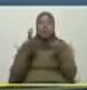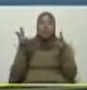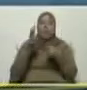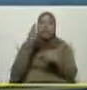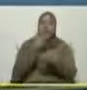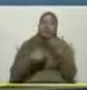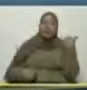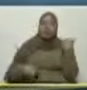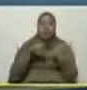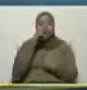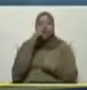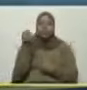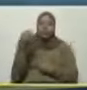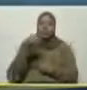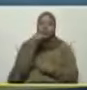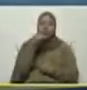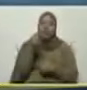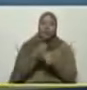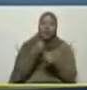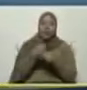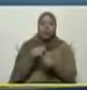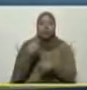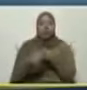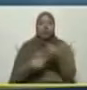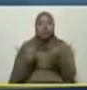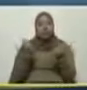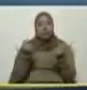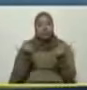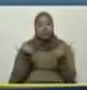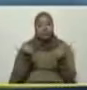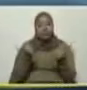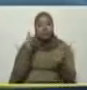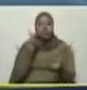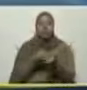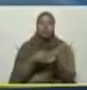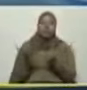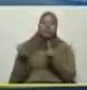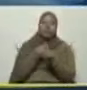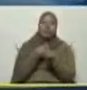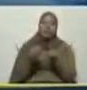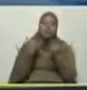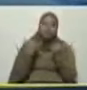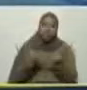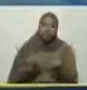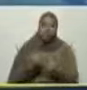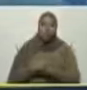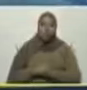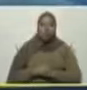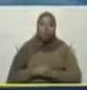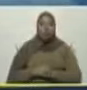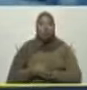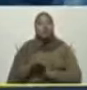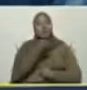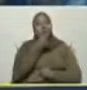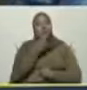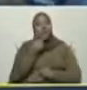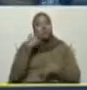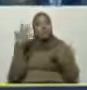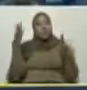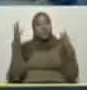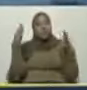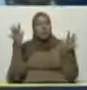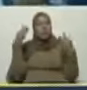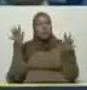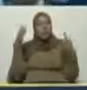maduro y avanzar hacia el futuro de la prosperidad y detener cualquier intento de violencia presidente habla bonito un